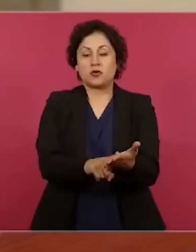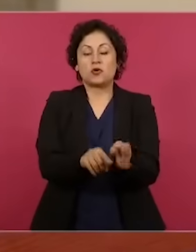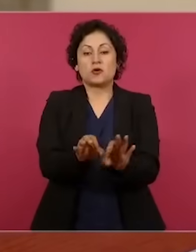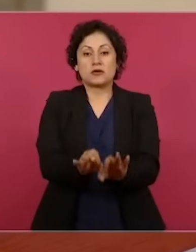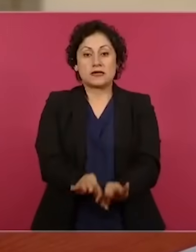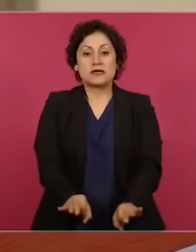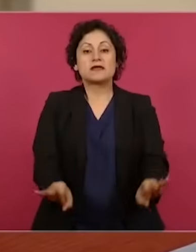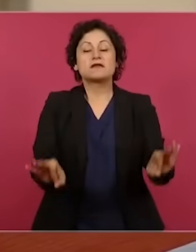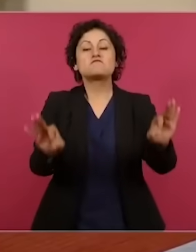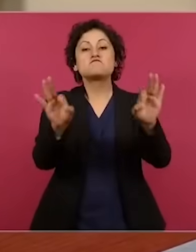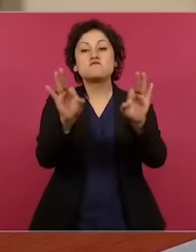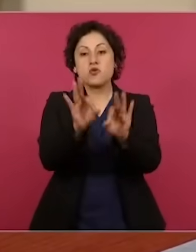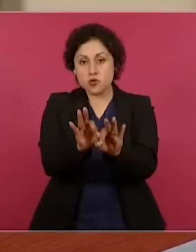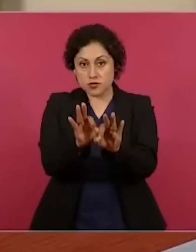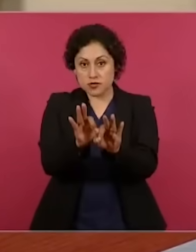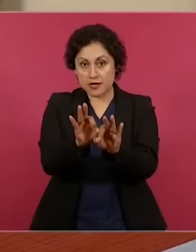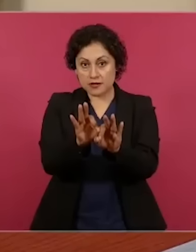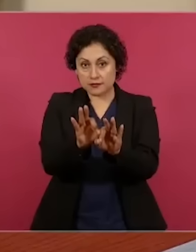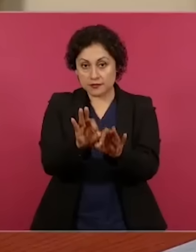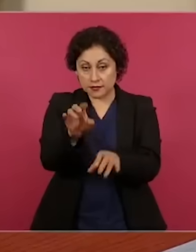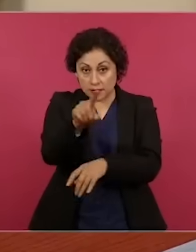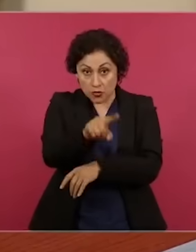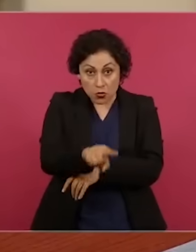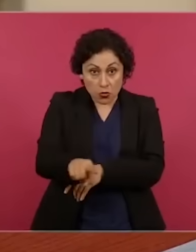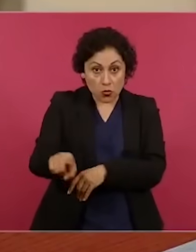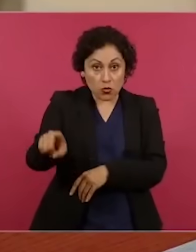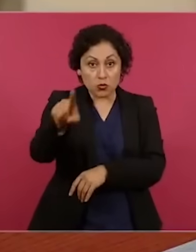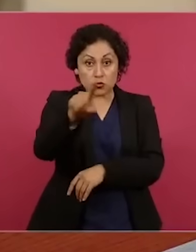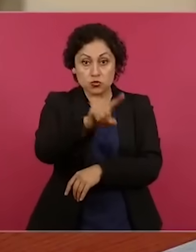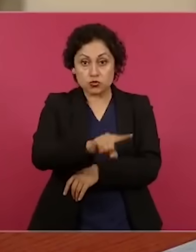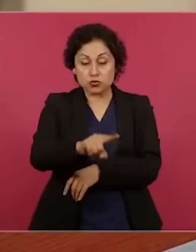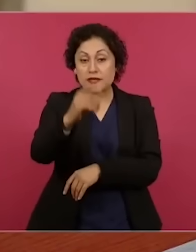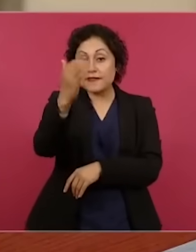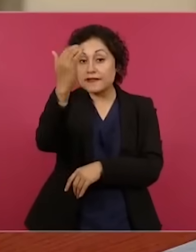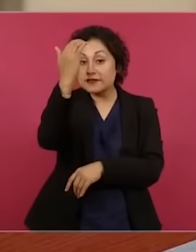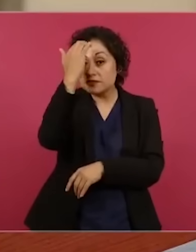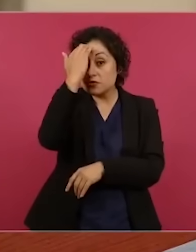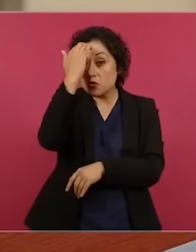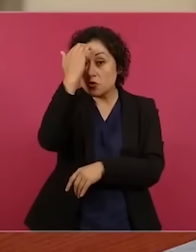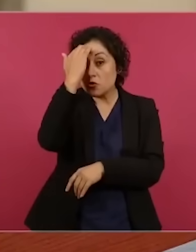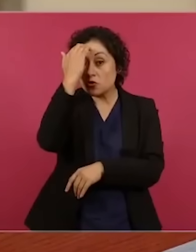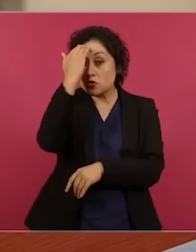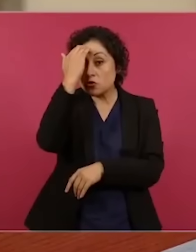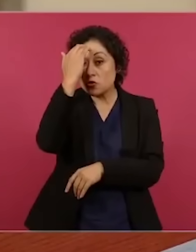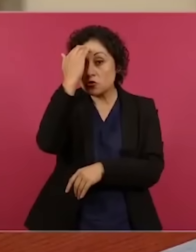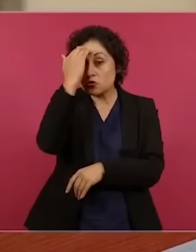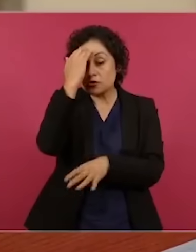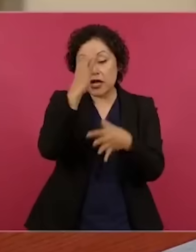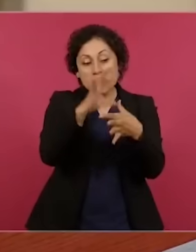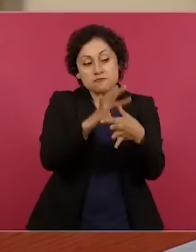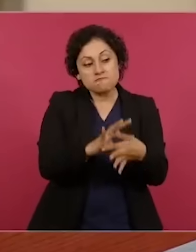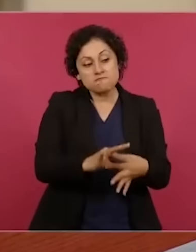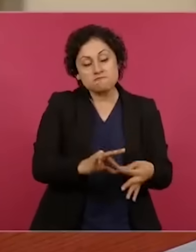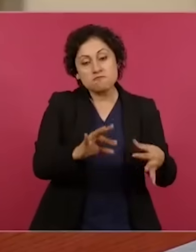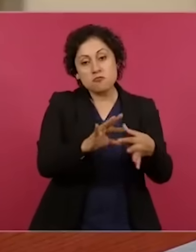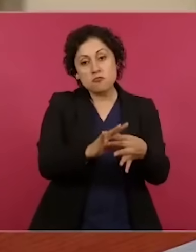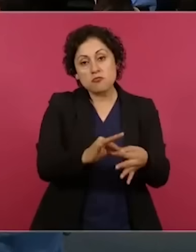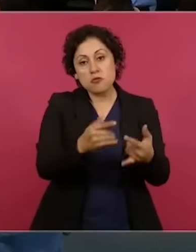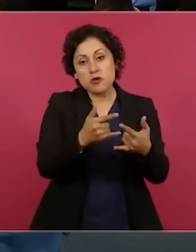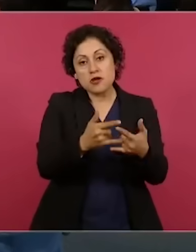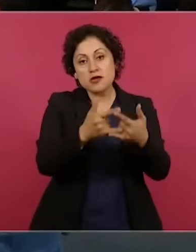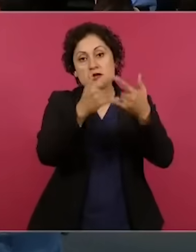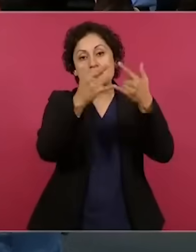el que ustedes conozcan la primera versión o relatoría que hemos